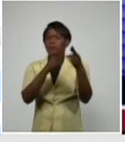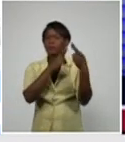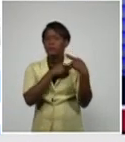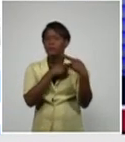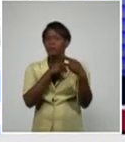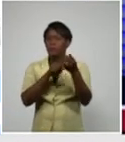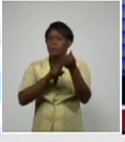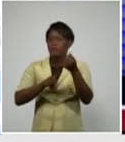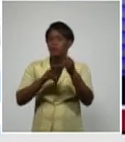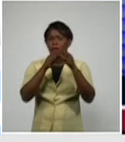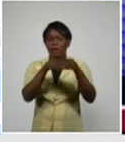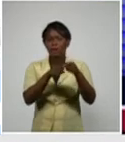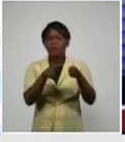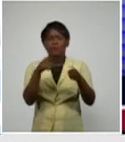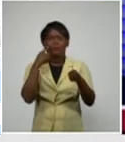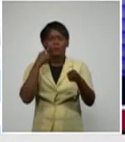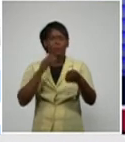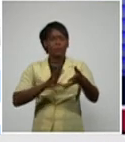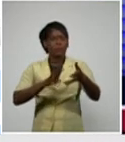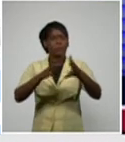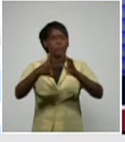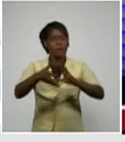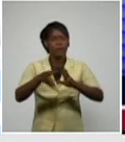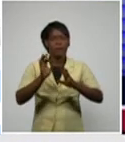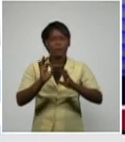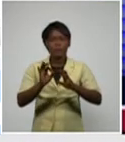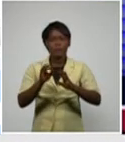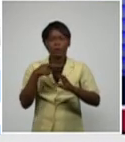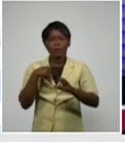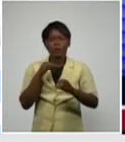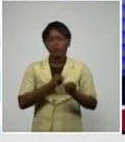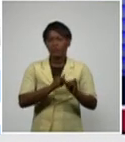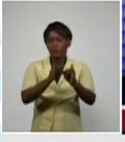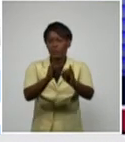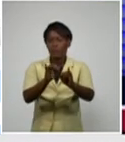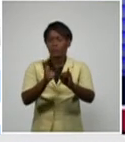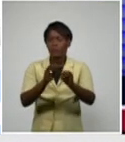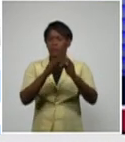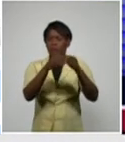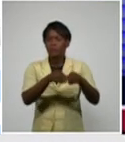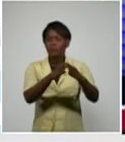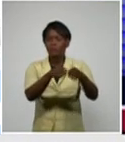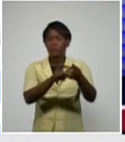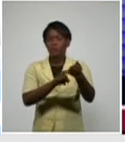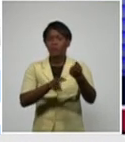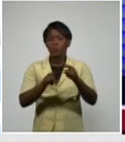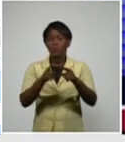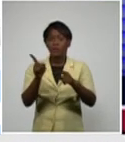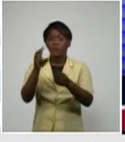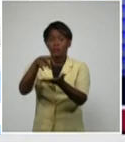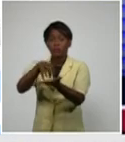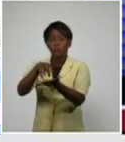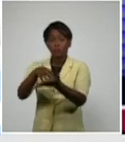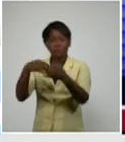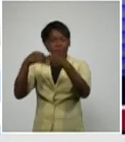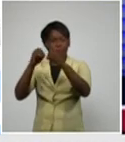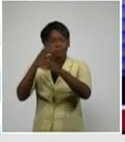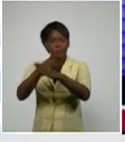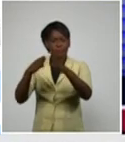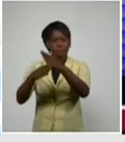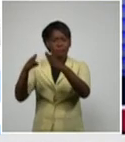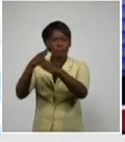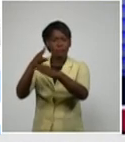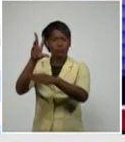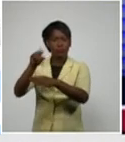Granma, que de hecho tiene un complejo escenario epidemiológico. Hasta allí nos vamos, porque en Granma avanza la construcción del laboratorio de biología molecular. A decir